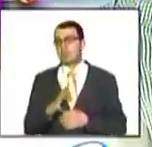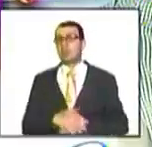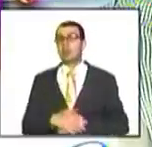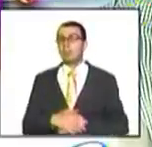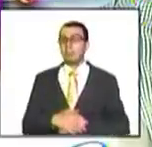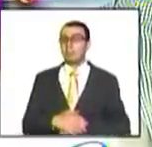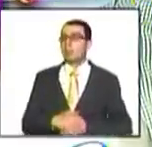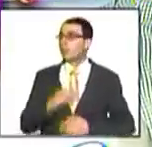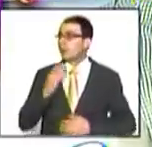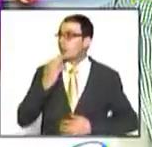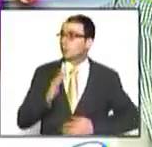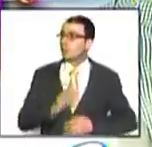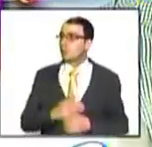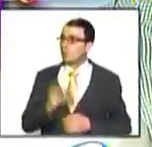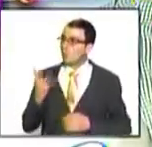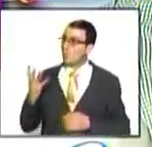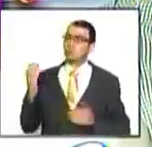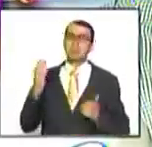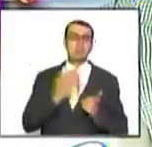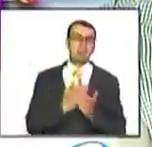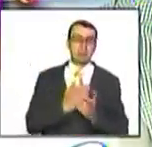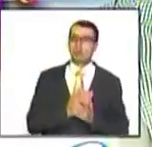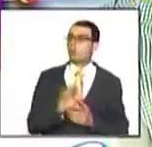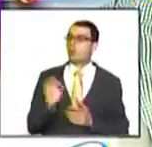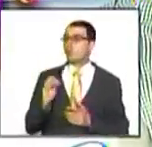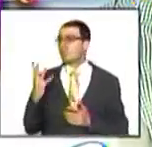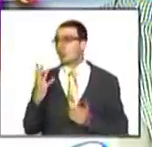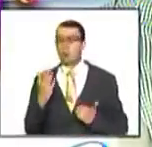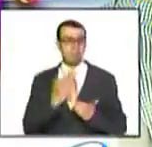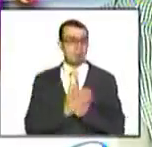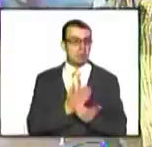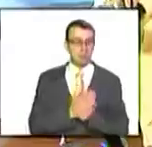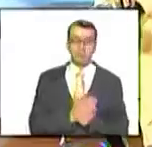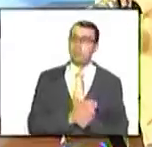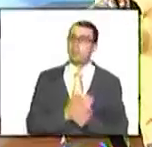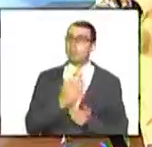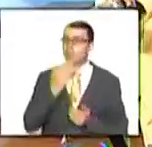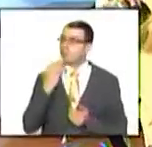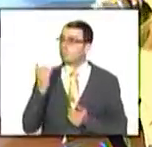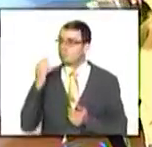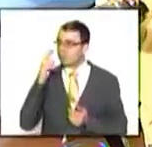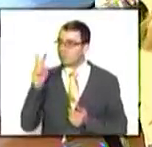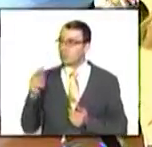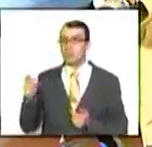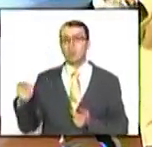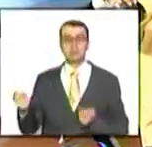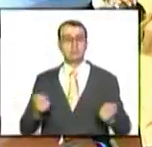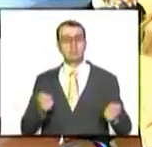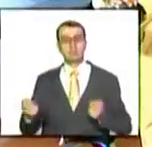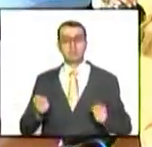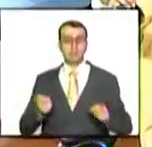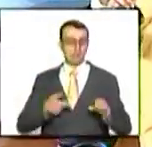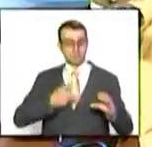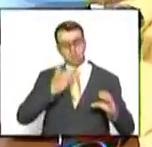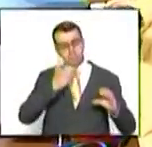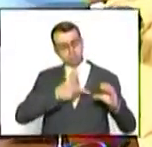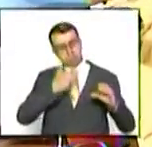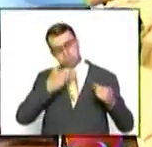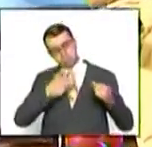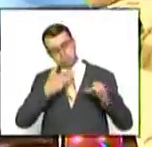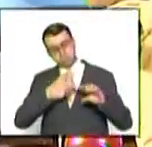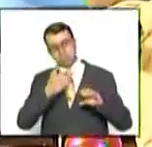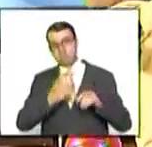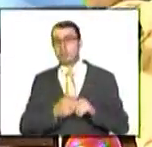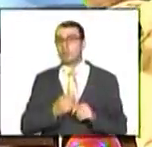sesiones, usted sigue con una serie de terapias. Usted lo han visto acá con el manejo del láser, con el ozono. Hablemos de